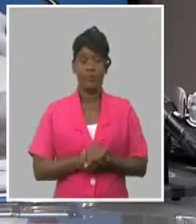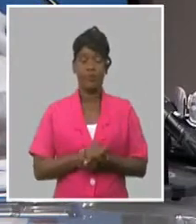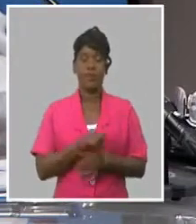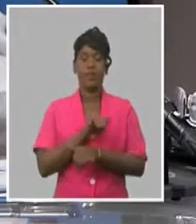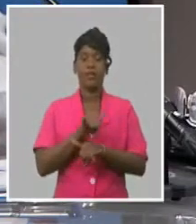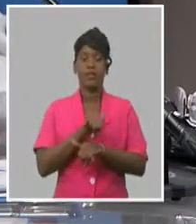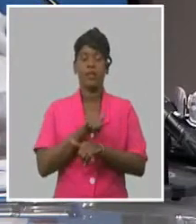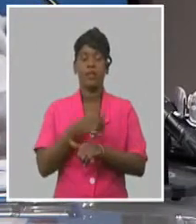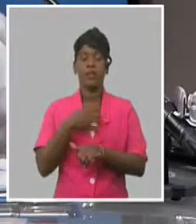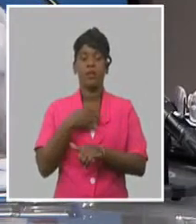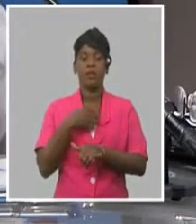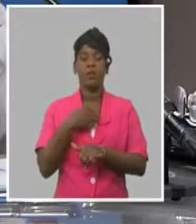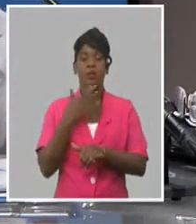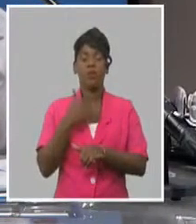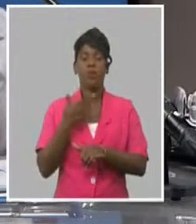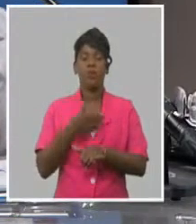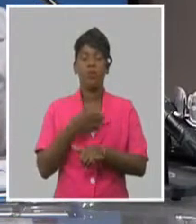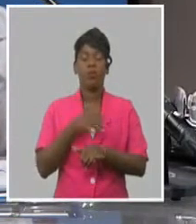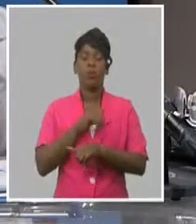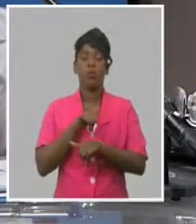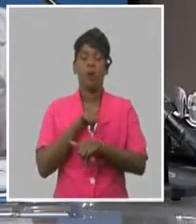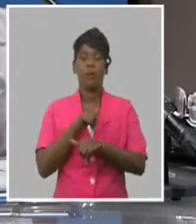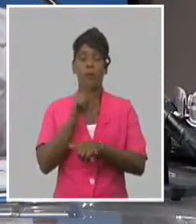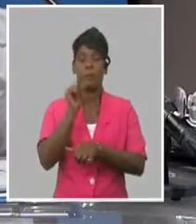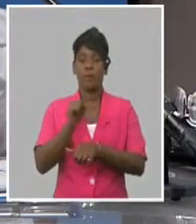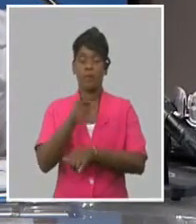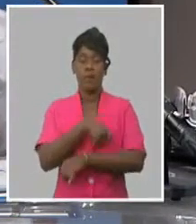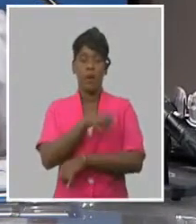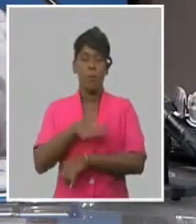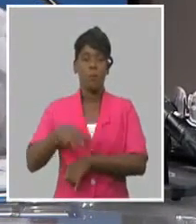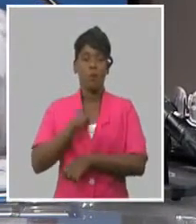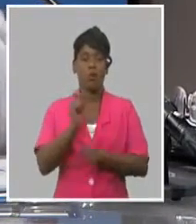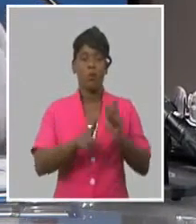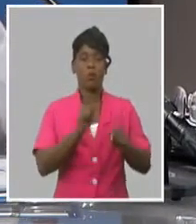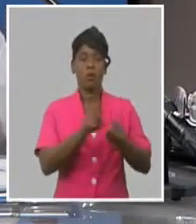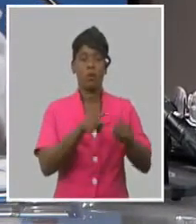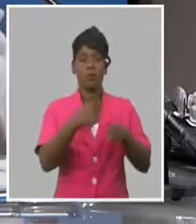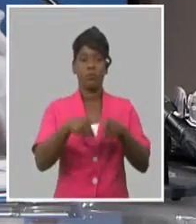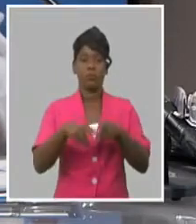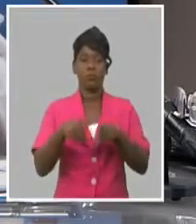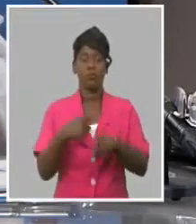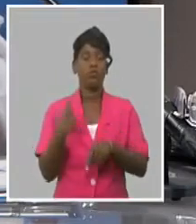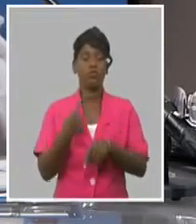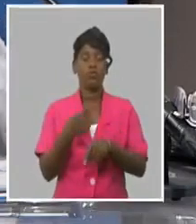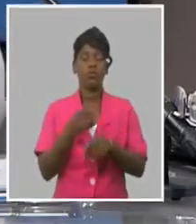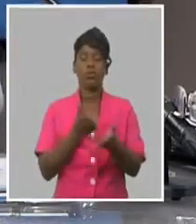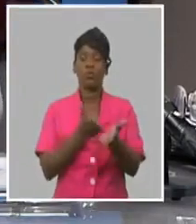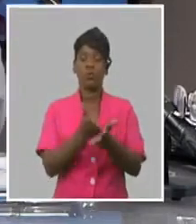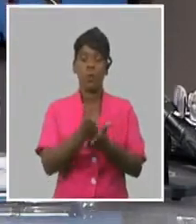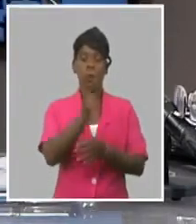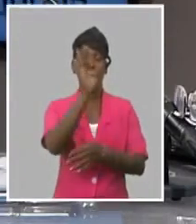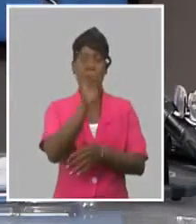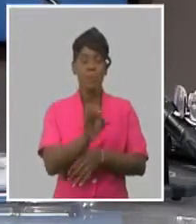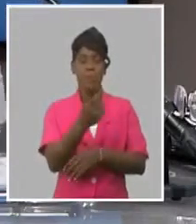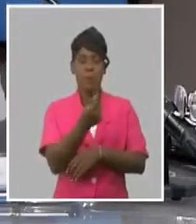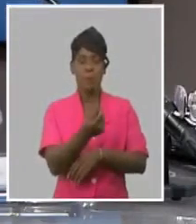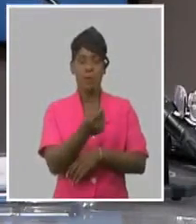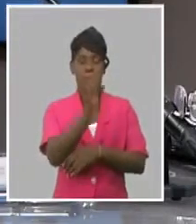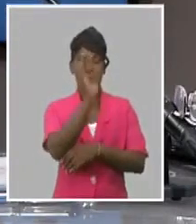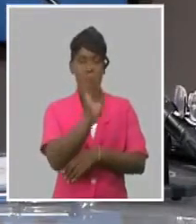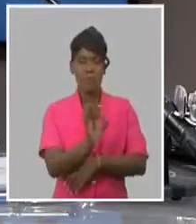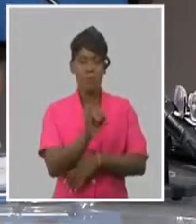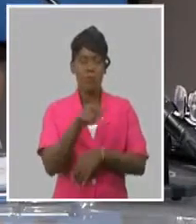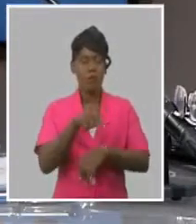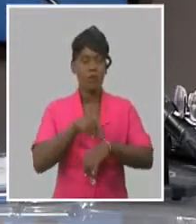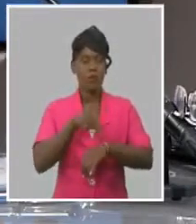tienen que ver mucho con el consumo de la población, que los vamos a mantener centralizados. Este no es el